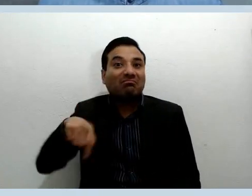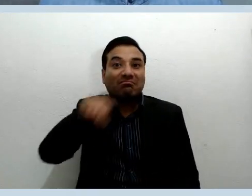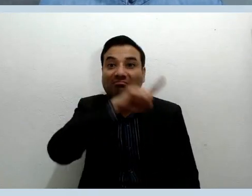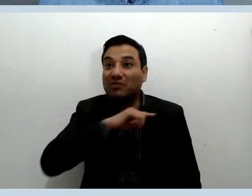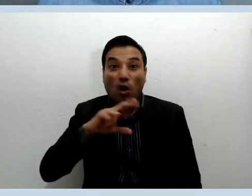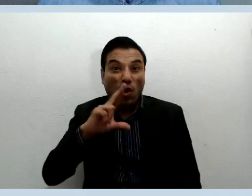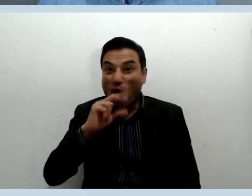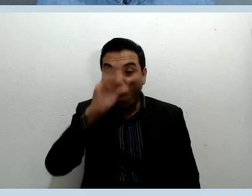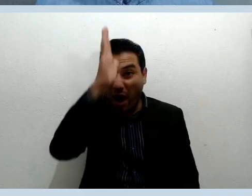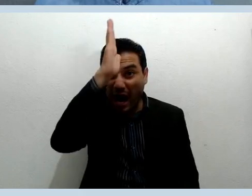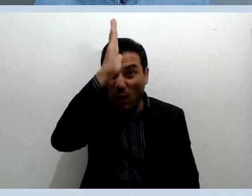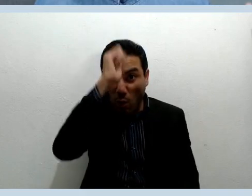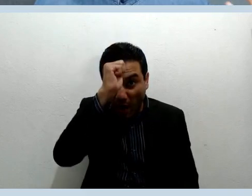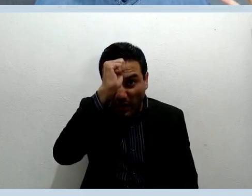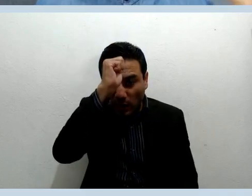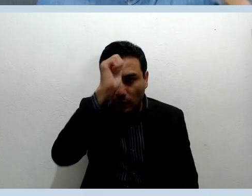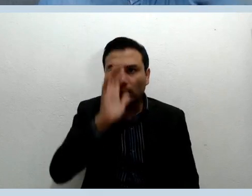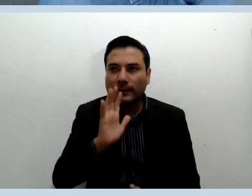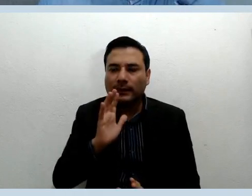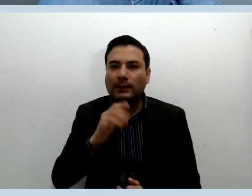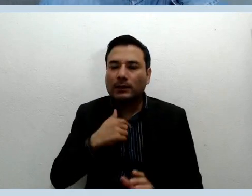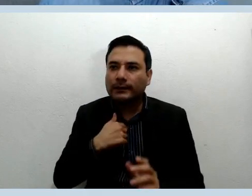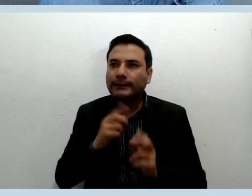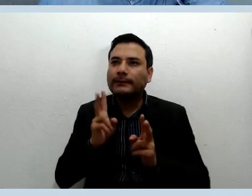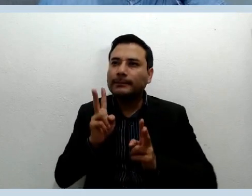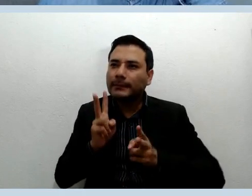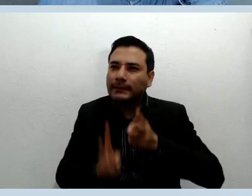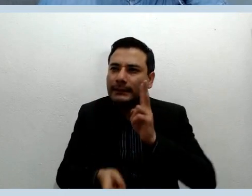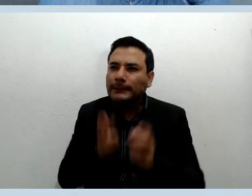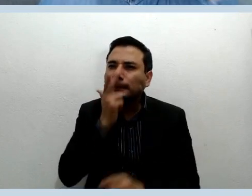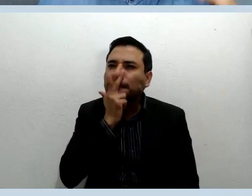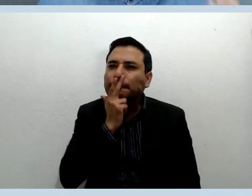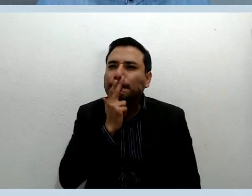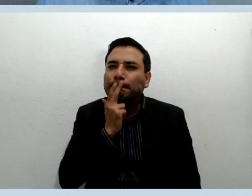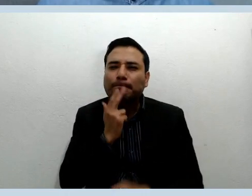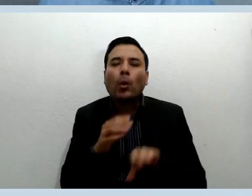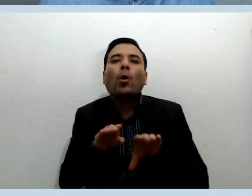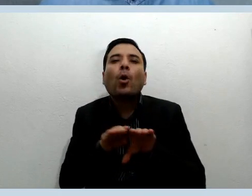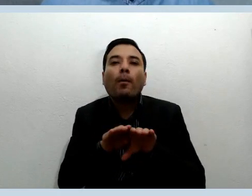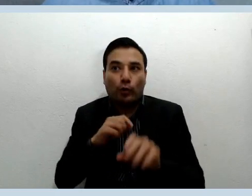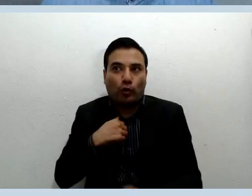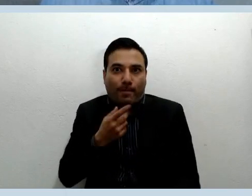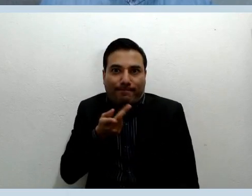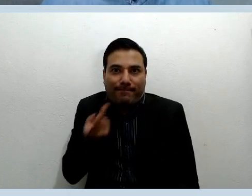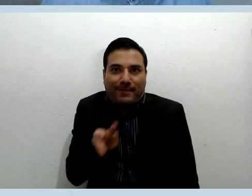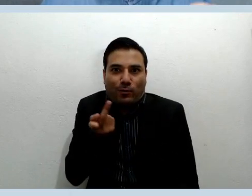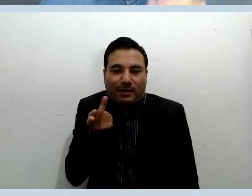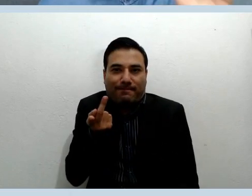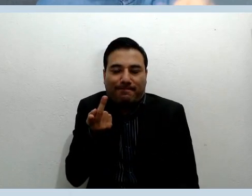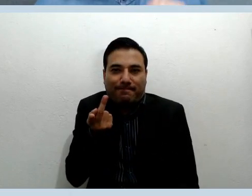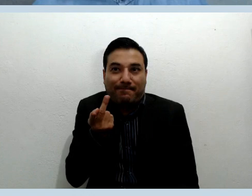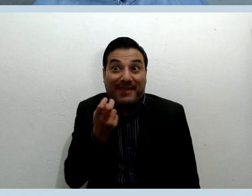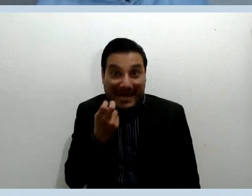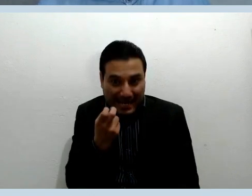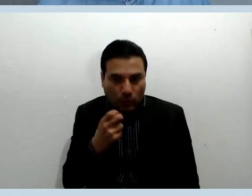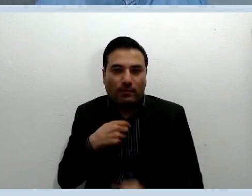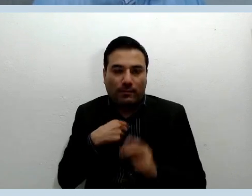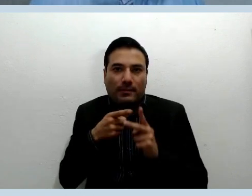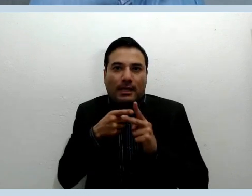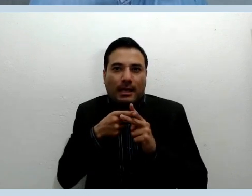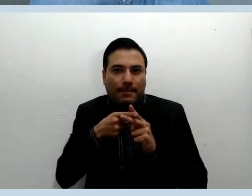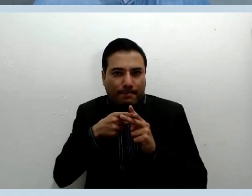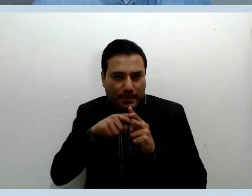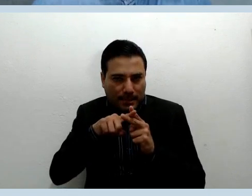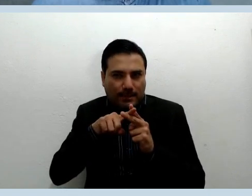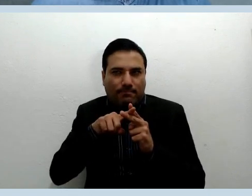Eh entonces pues fue básicamente así como yo me empecé a acercar apuntes pero